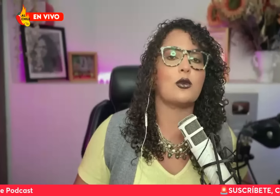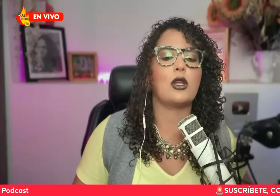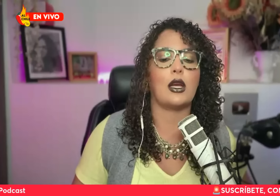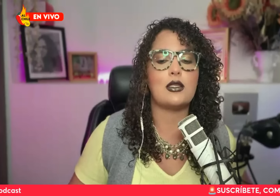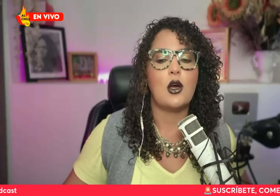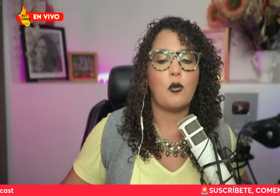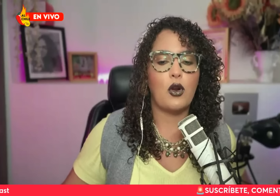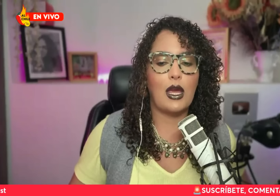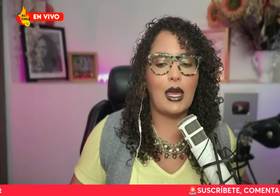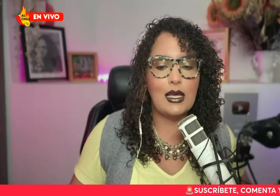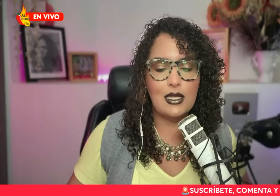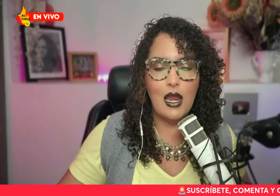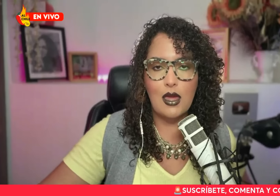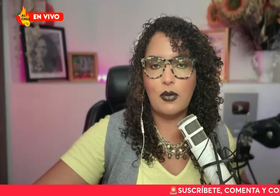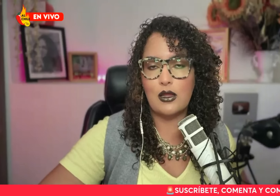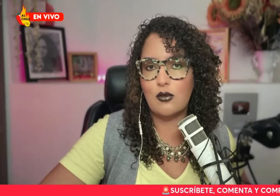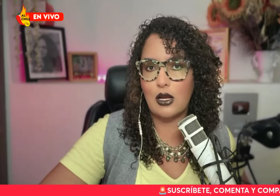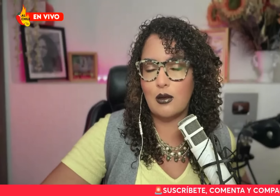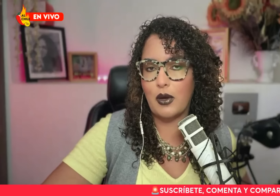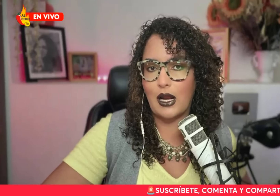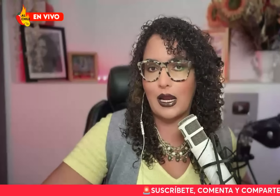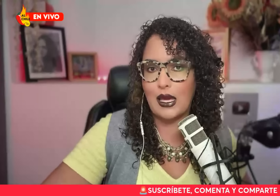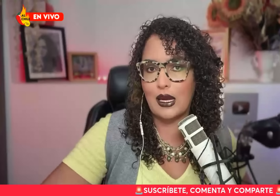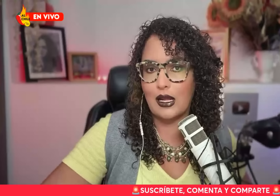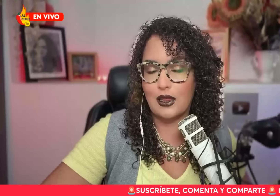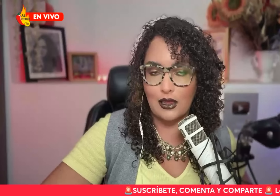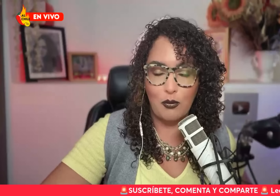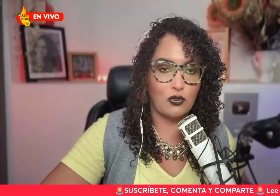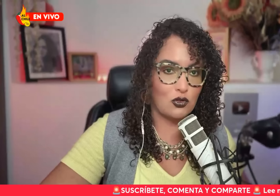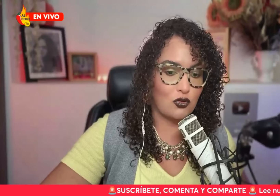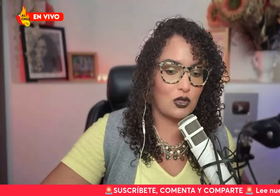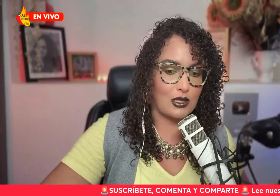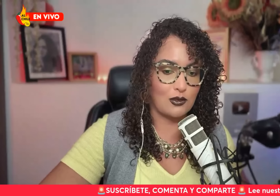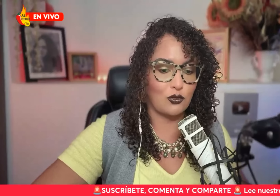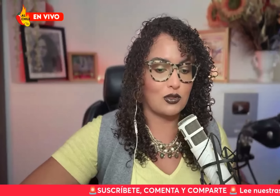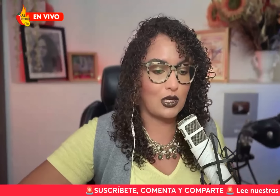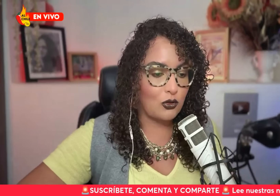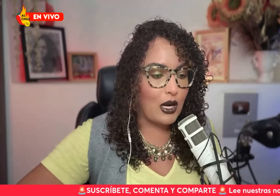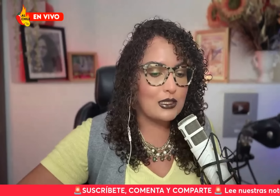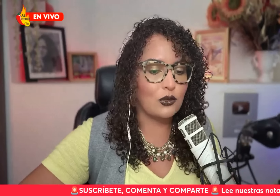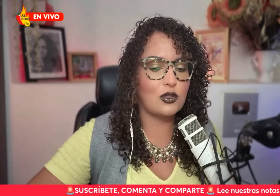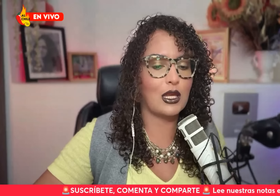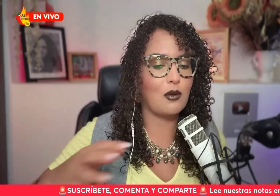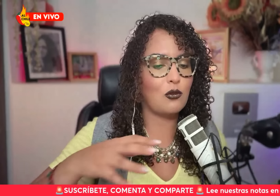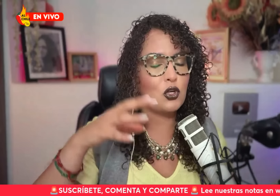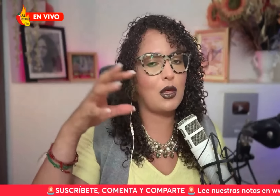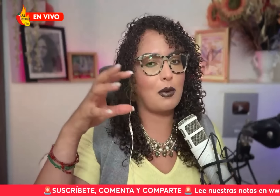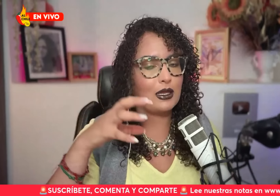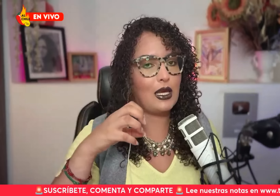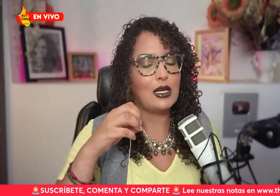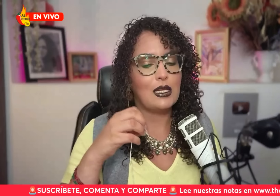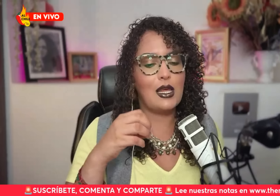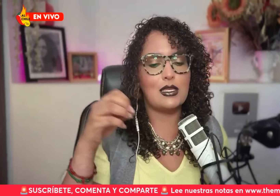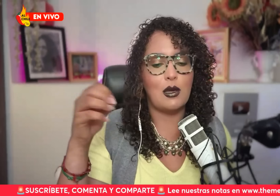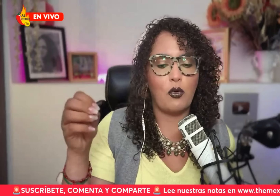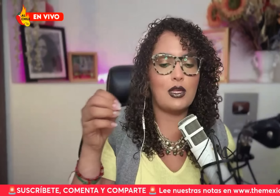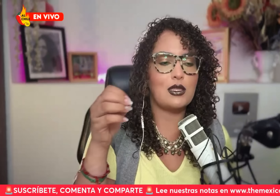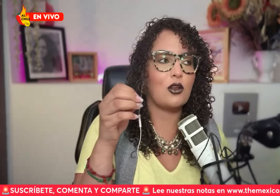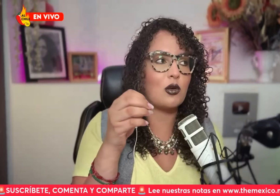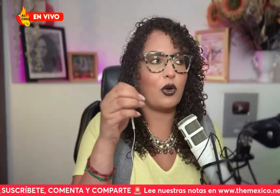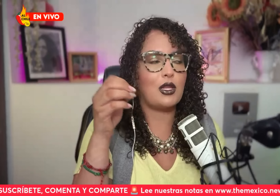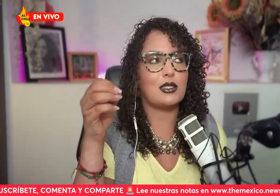leyes secundarias porque esta ley en particular es para la Ley General de procesos e instituciones electorales entonces aquí hay mucho debate de si